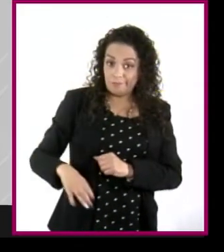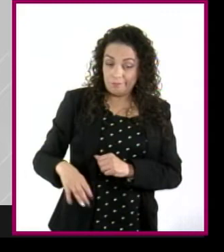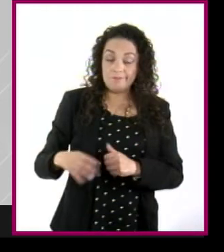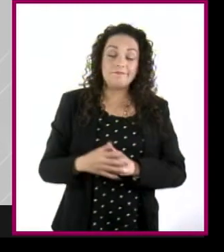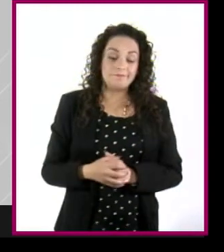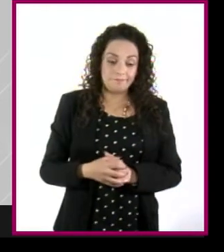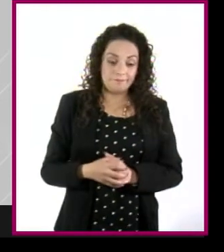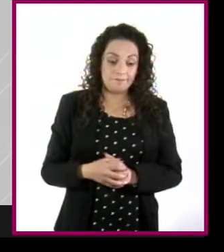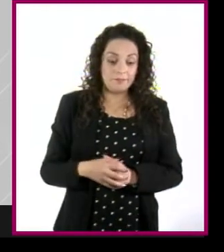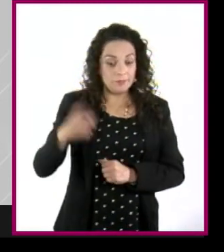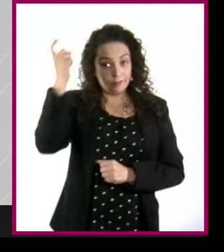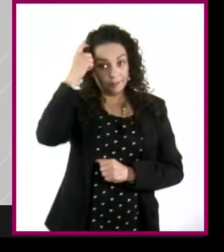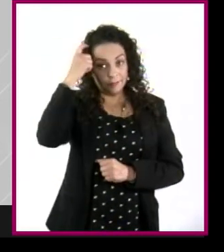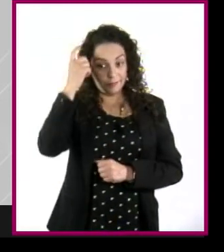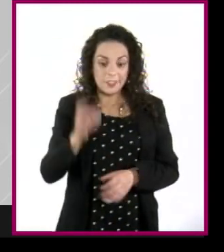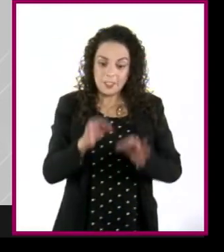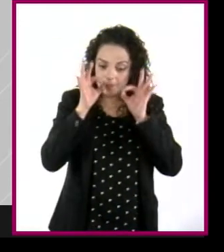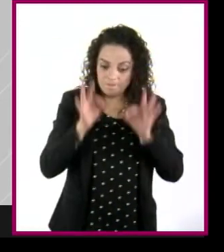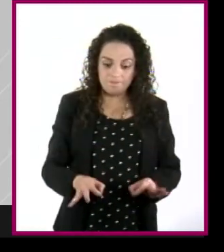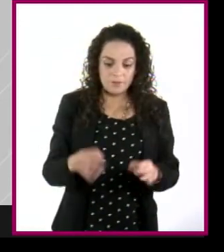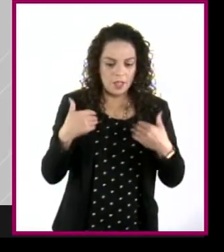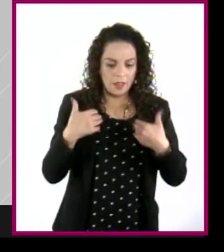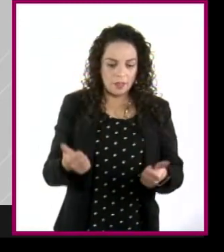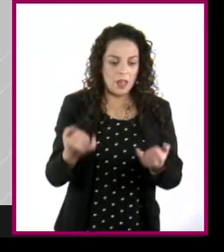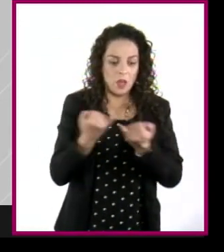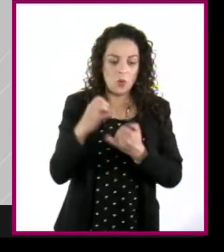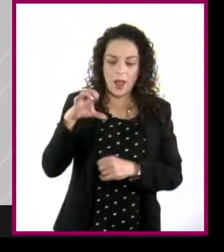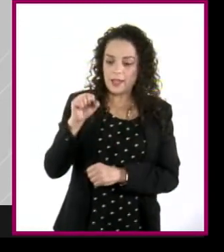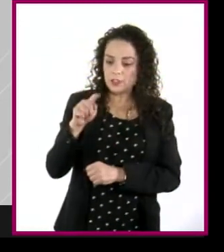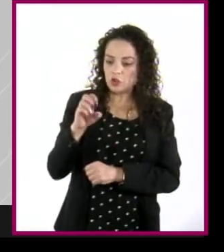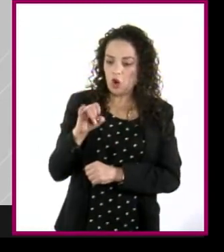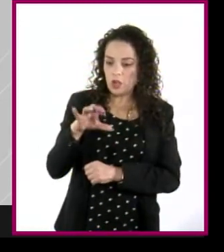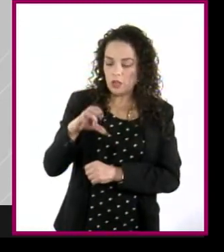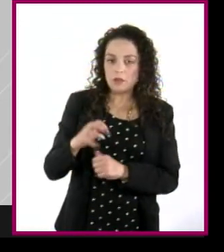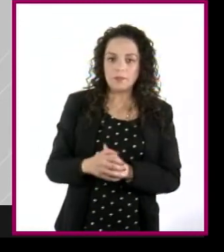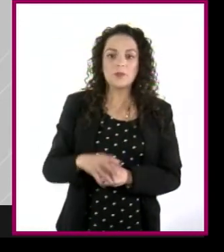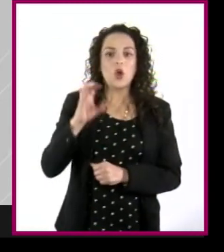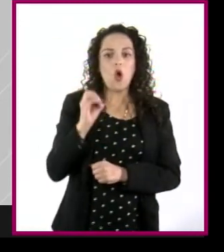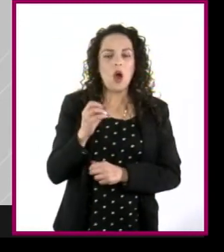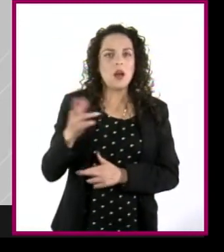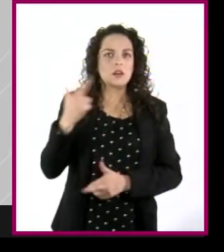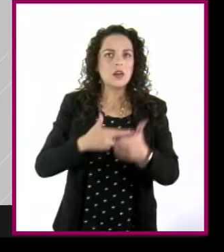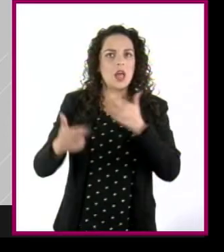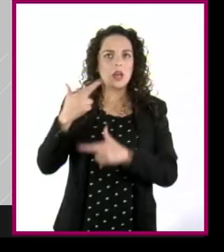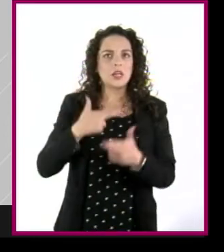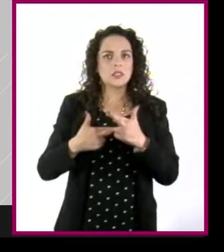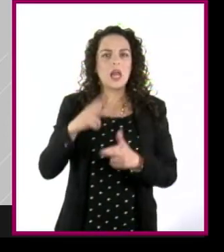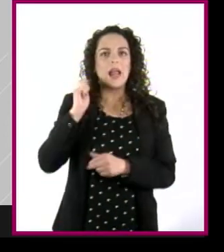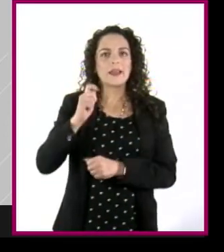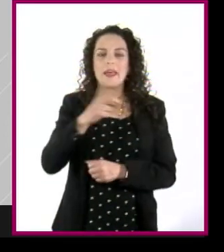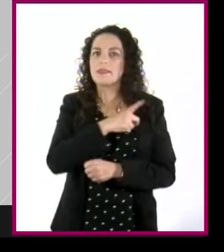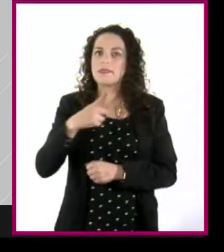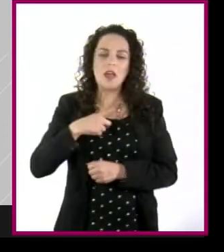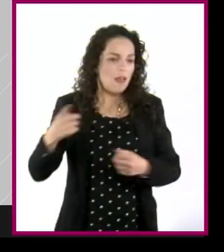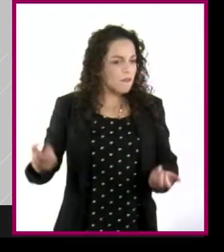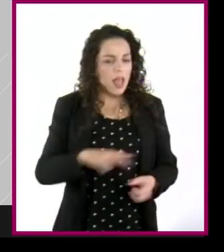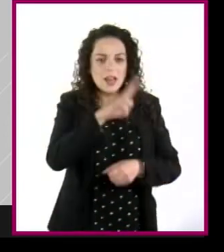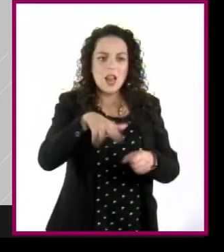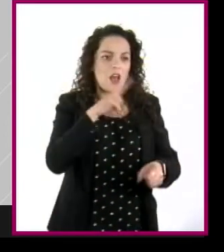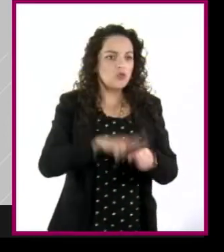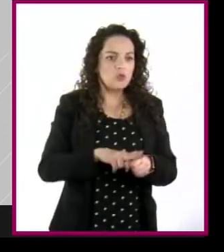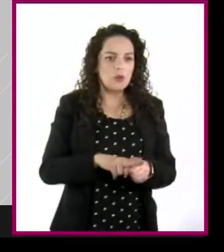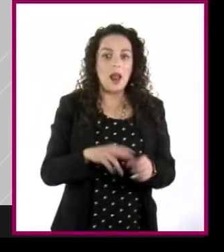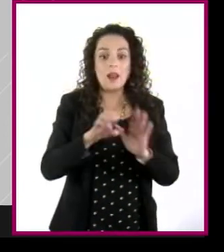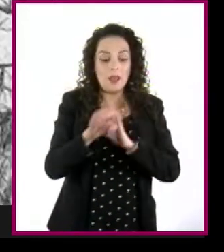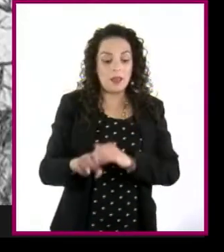racional, como los estoicos, buscar regresar al estado más natural posible como los